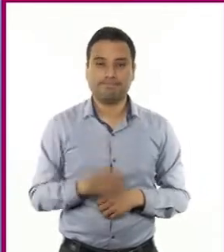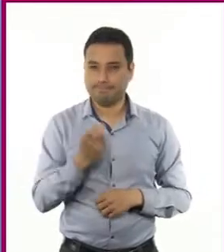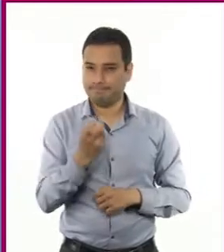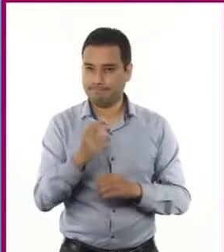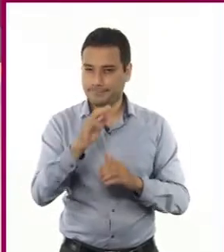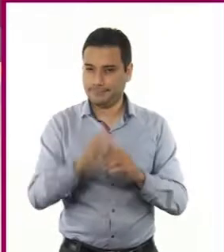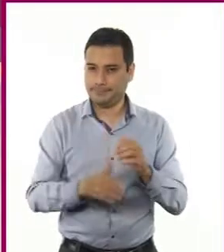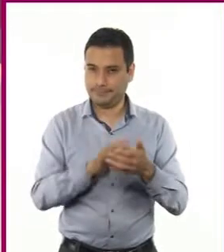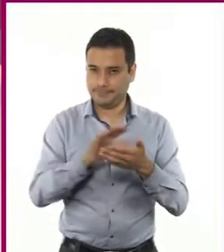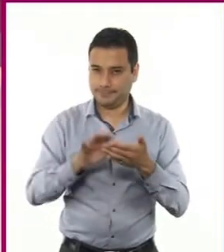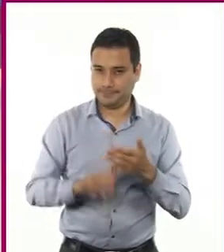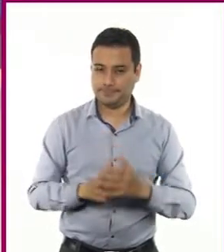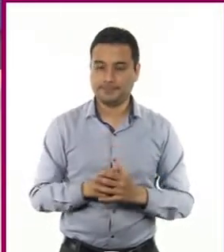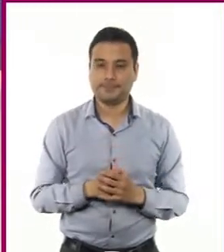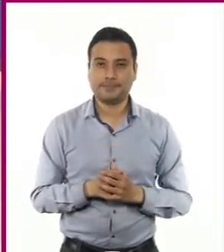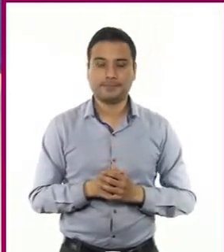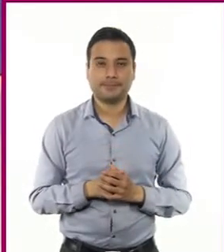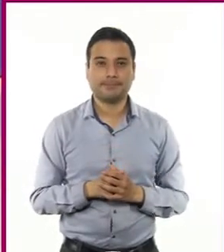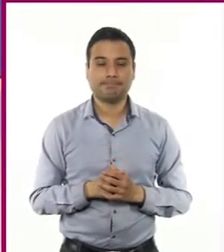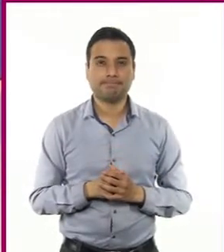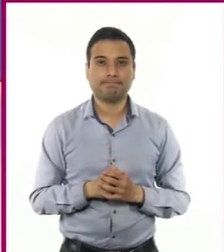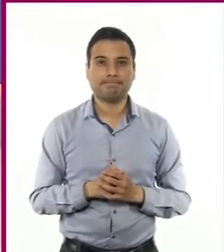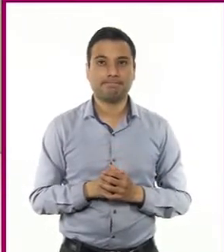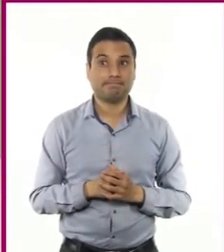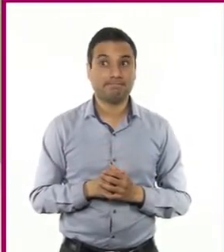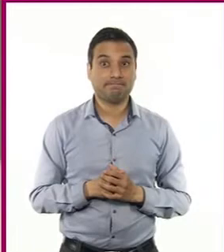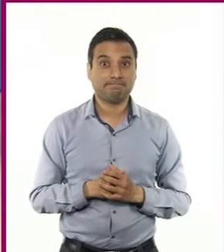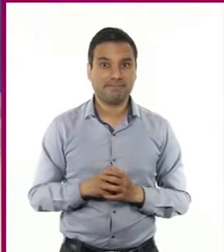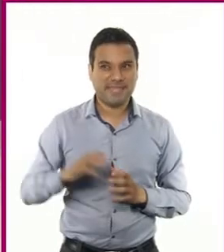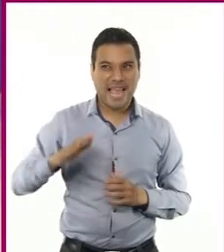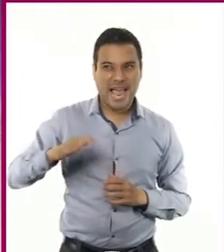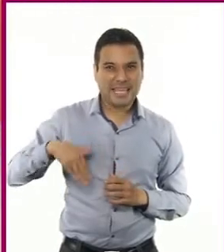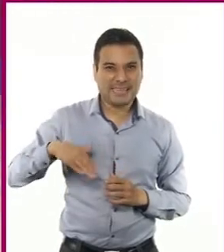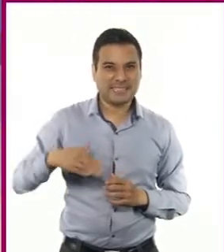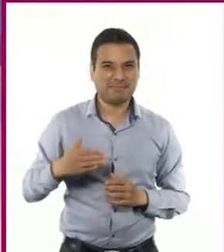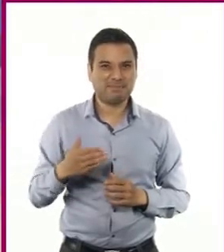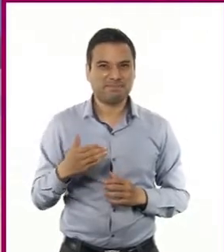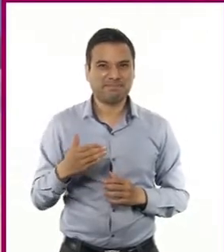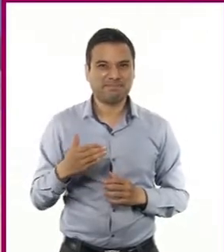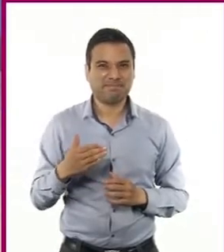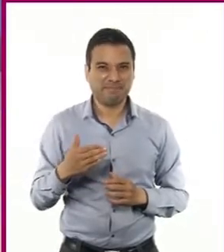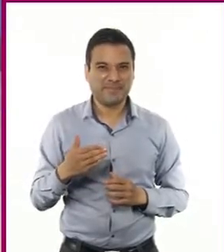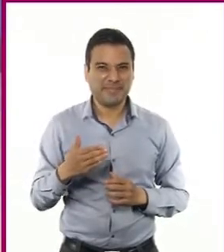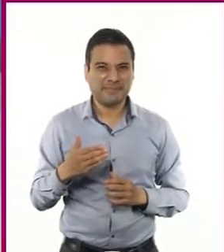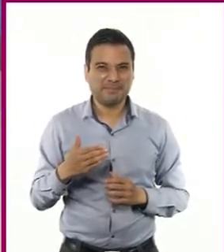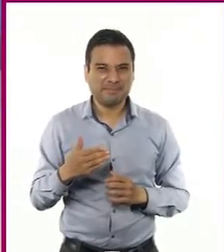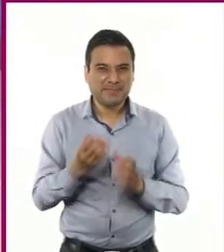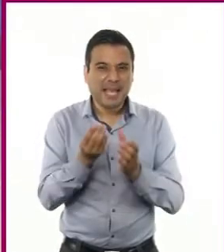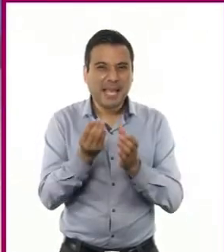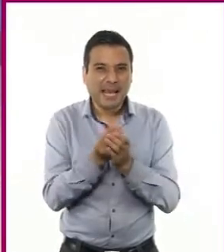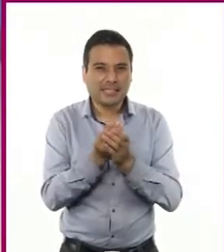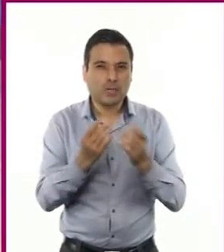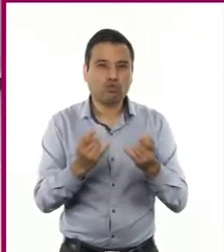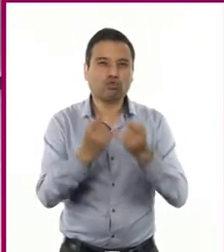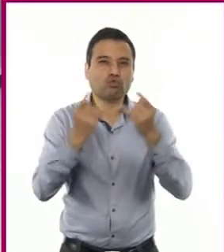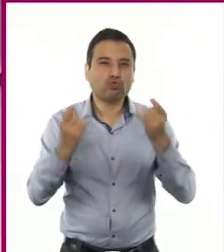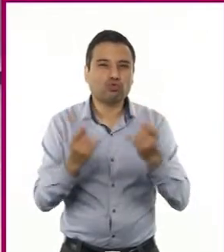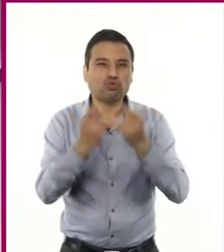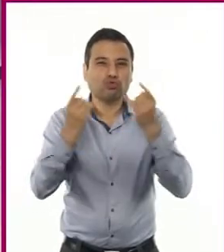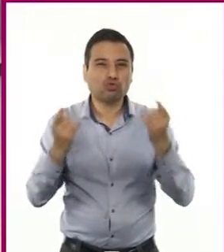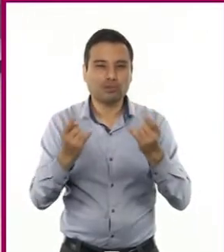lectura. ¿A cuáles de los personajes que hemos estudiado a lo largo de estas sesiones evocó Fox en su